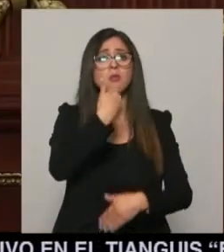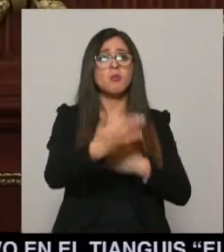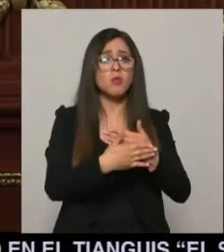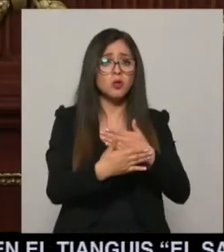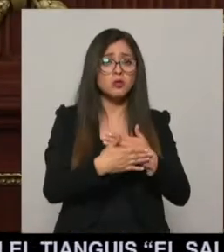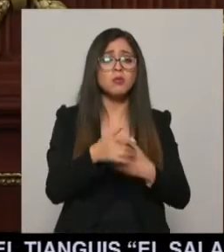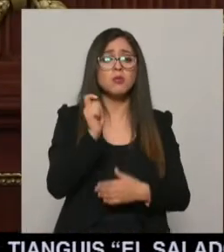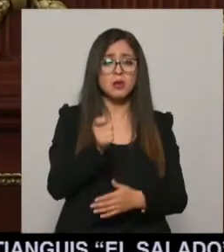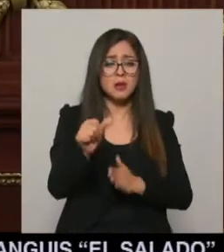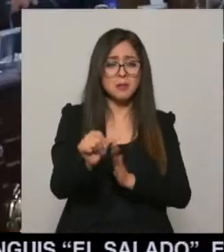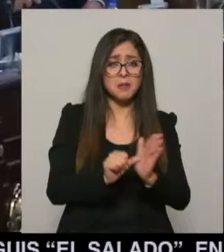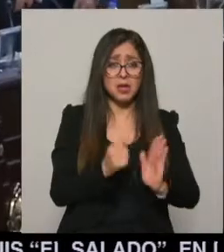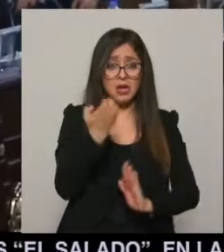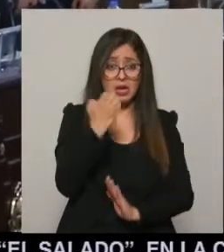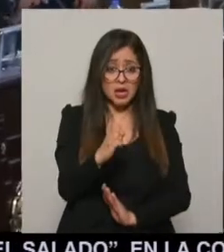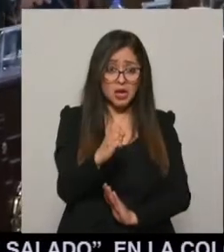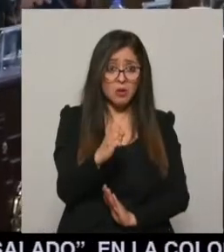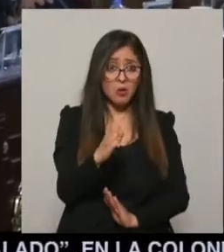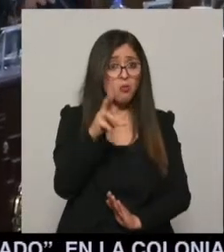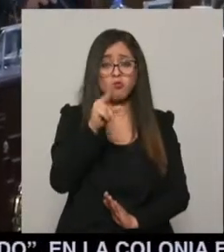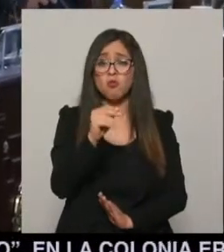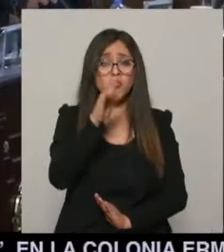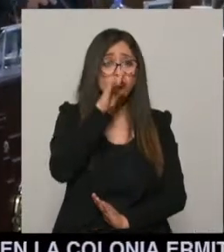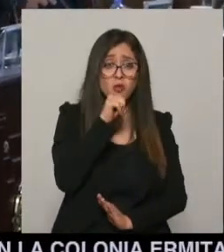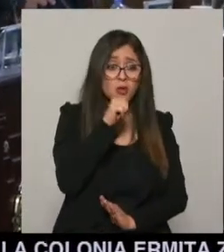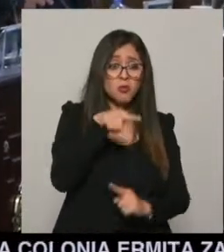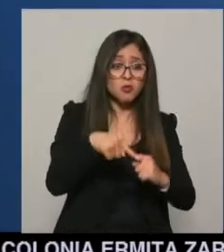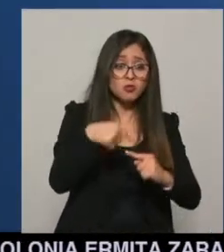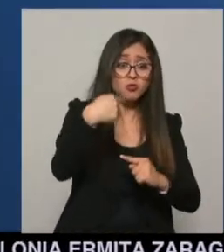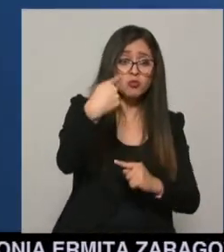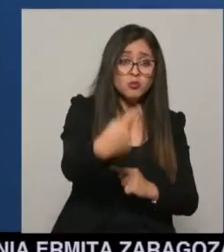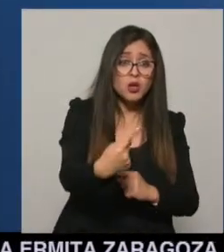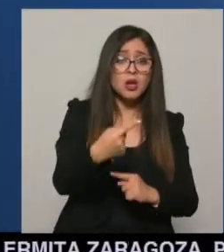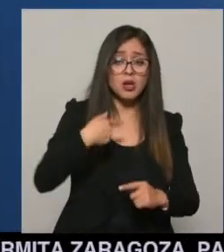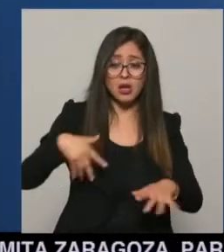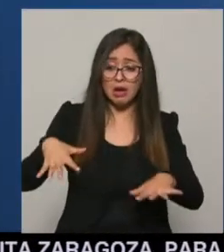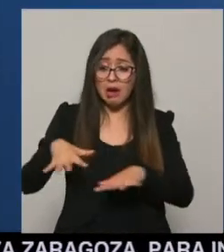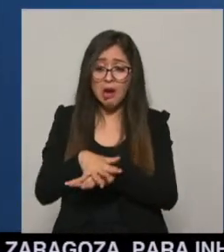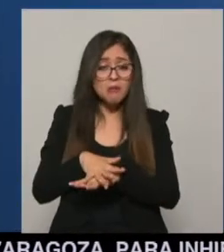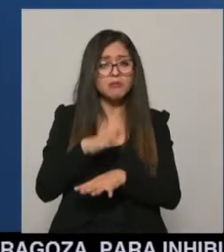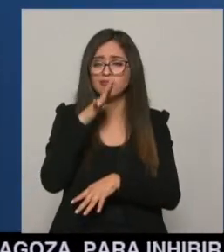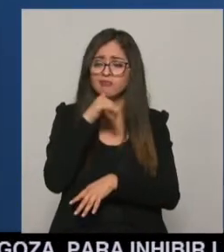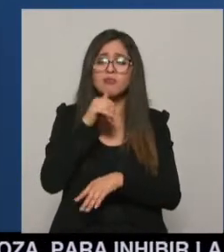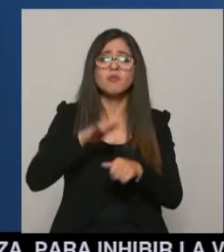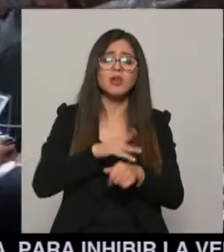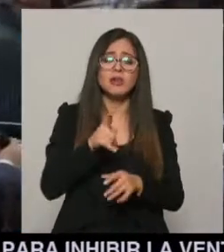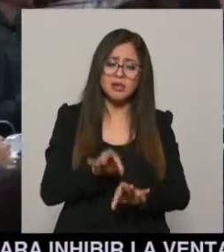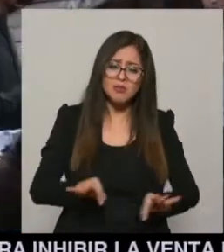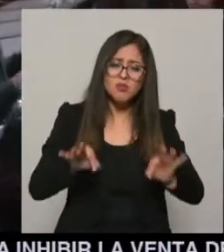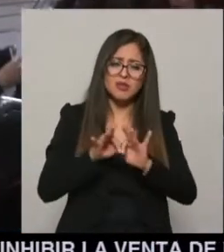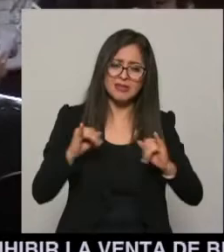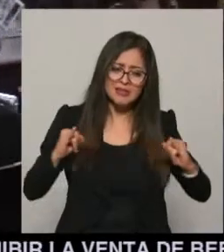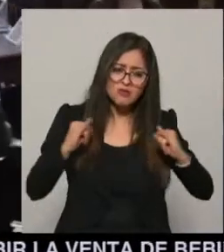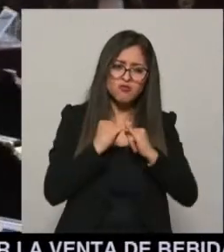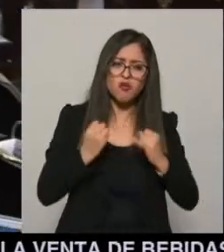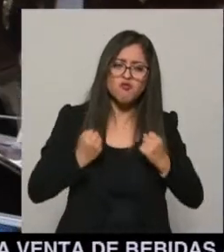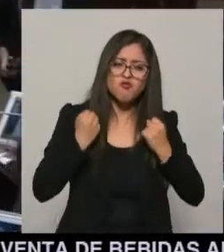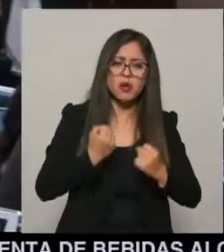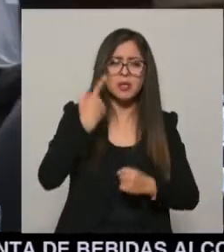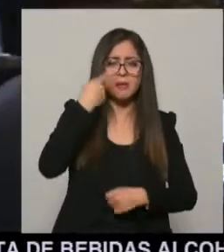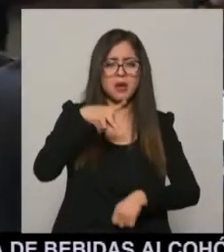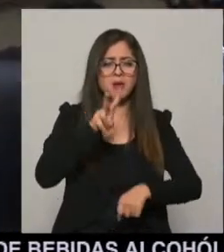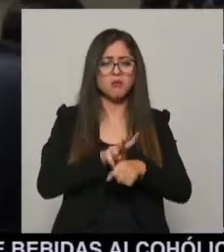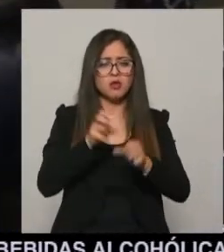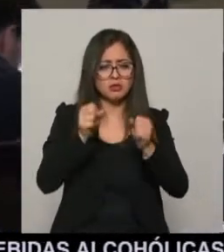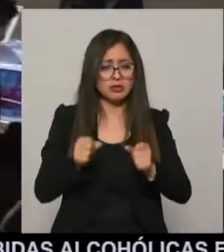partir de enero, si no dejamos instituciones fuertes y confiables que hagan frente al problema de inseguridad. Ese